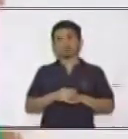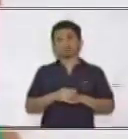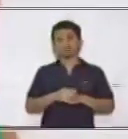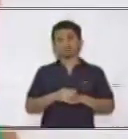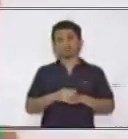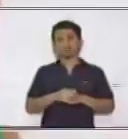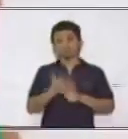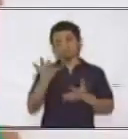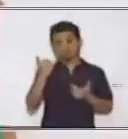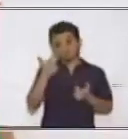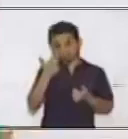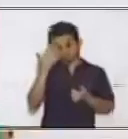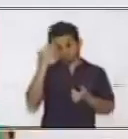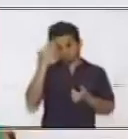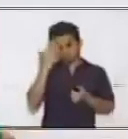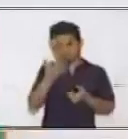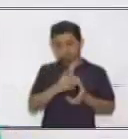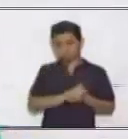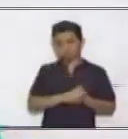¿Quién me lo puede decir?